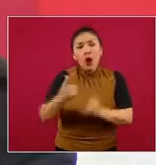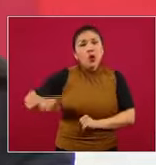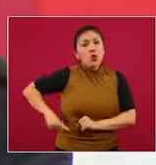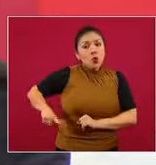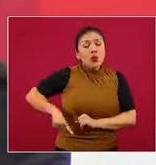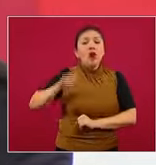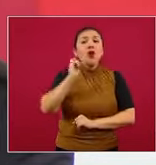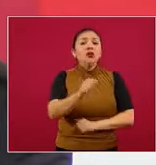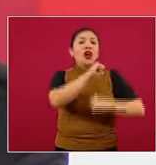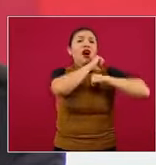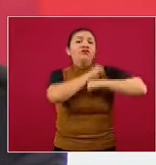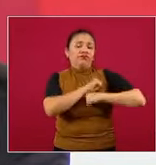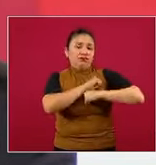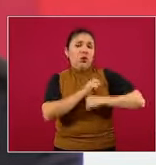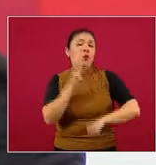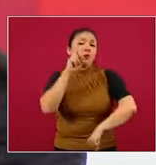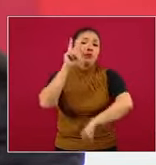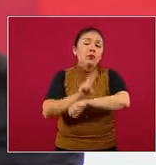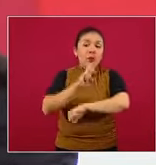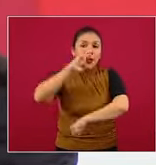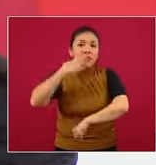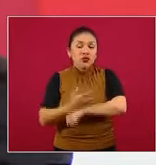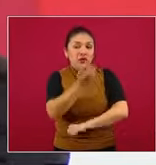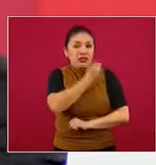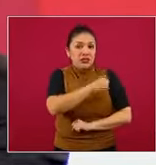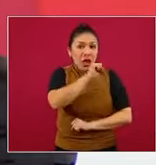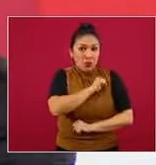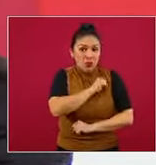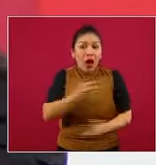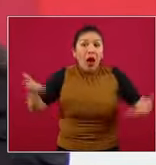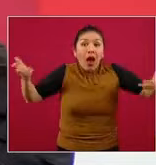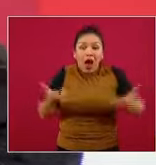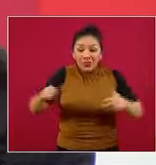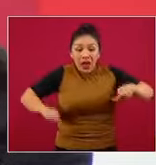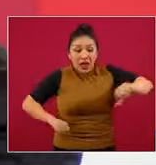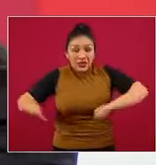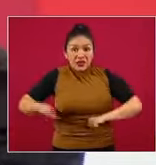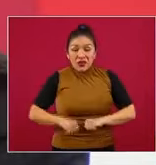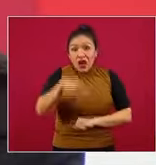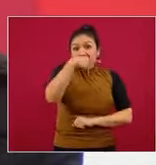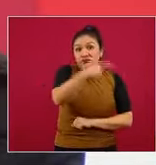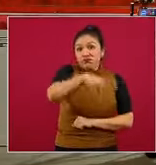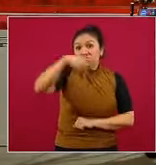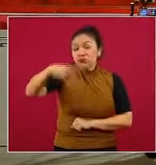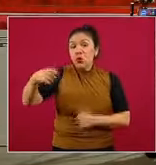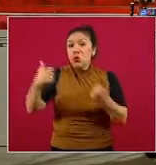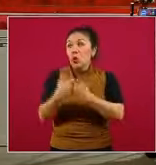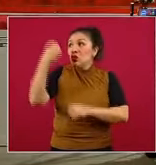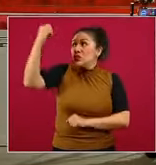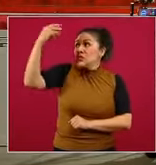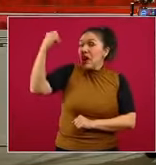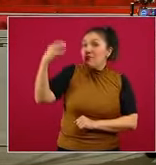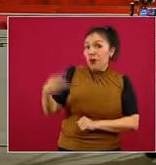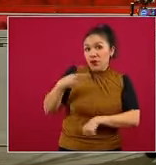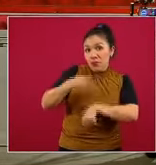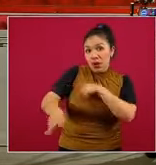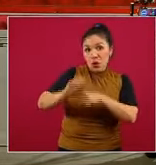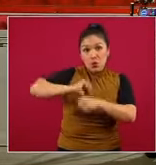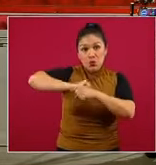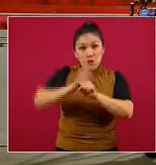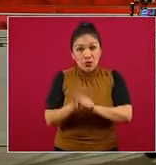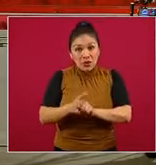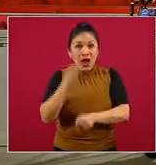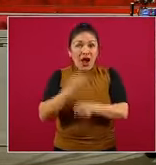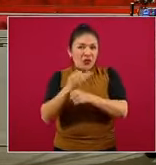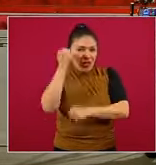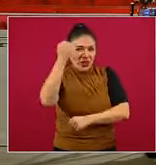es una autoridad sanitaria. Las acciones generales que se delinean en el semáforo de riesgo COVID, en esta fase de